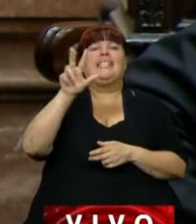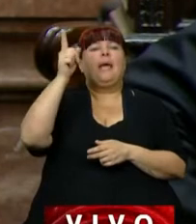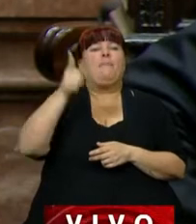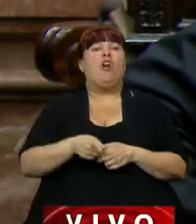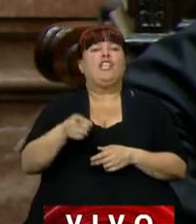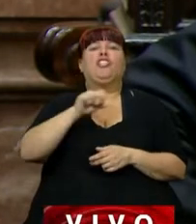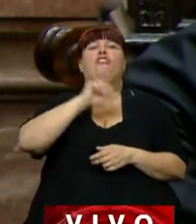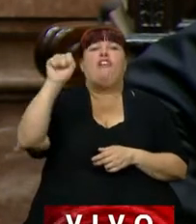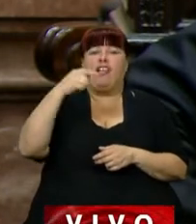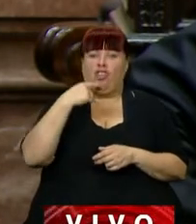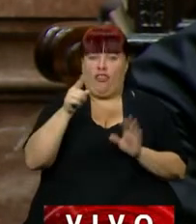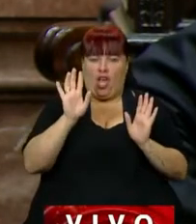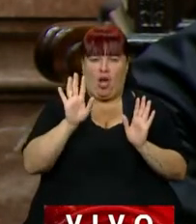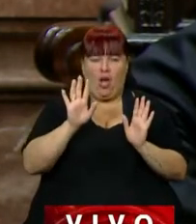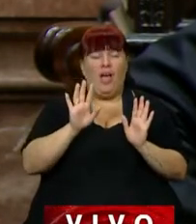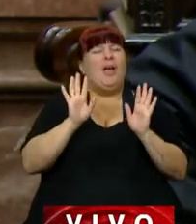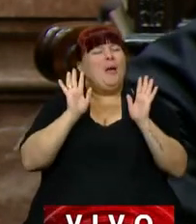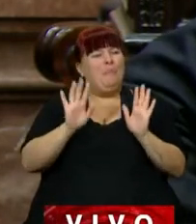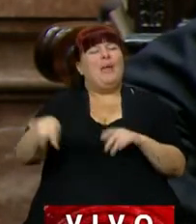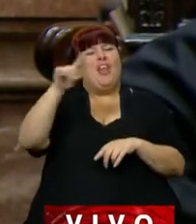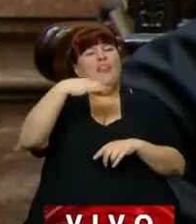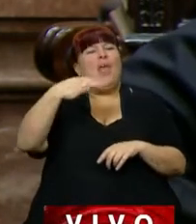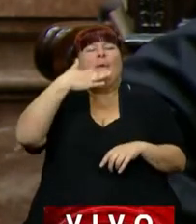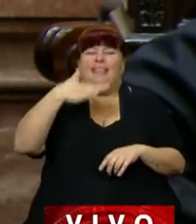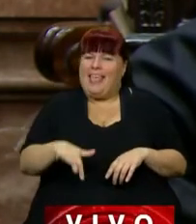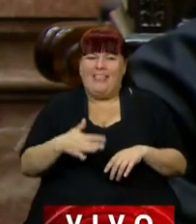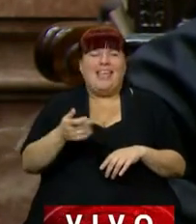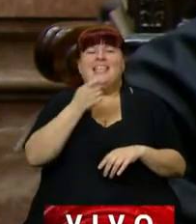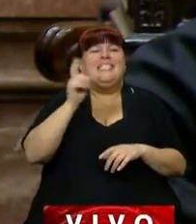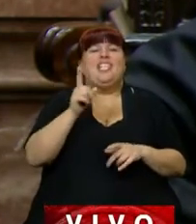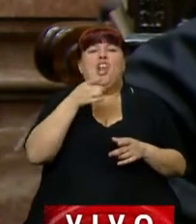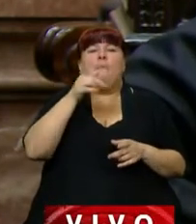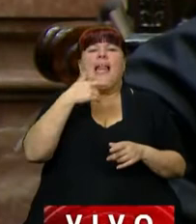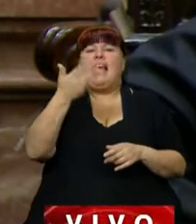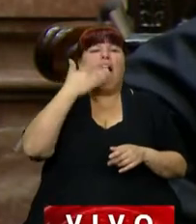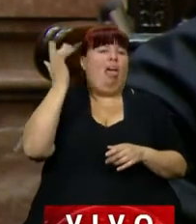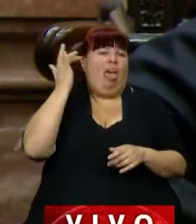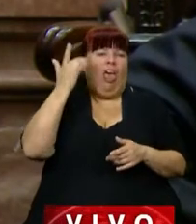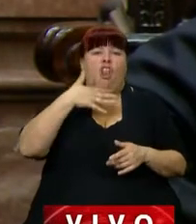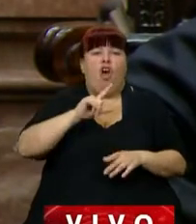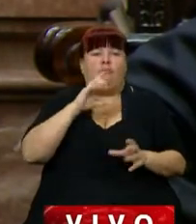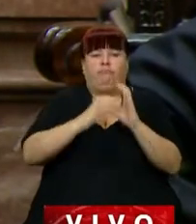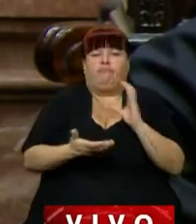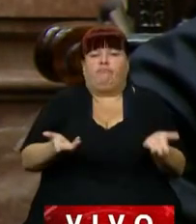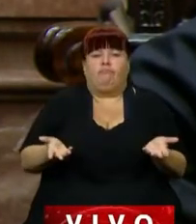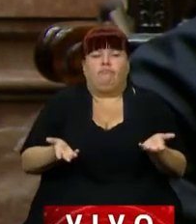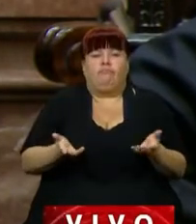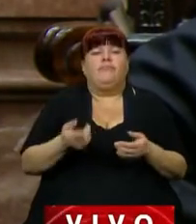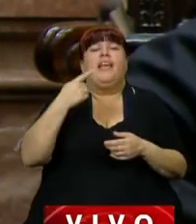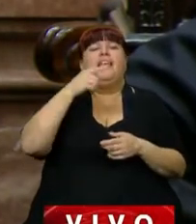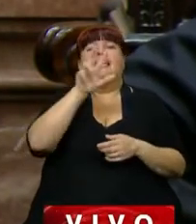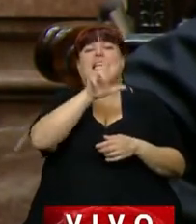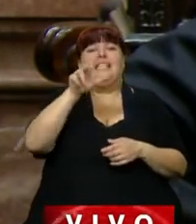33% de inflación. Pero tienen que entenderlo, porque si no es un diálogo de sordo, no lo entendemos. Vinieron con